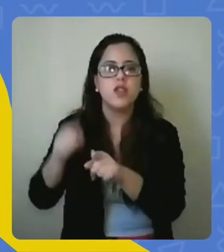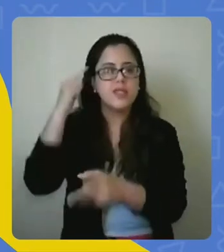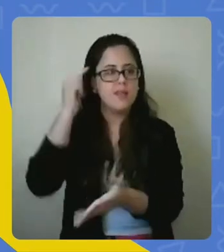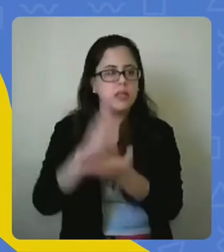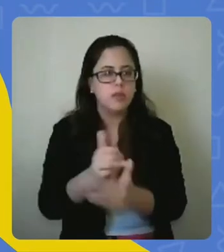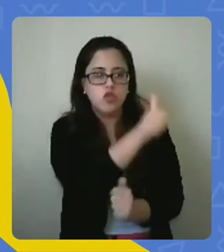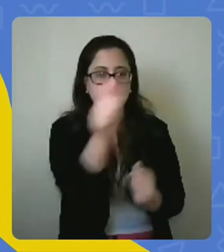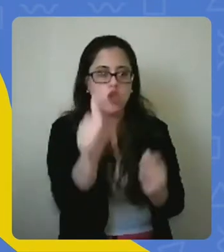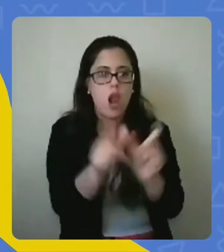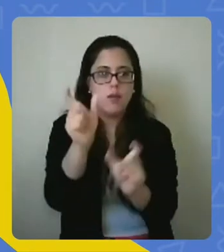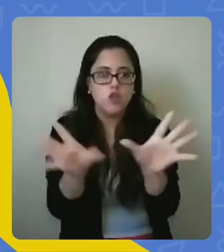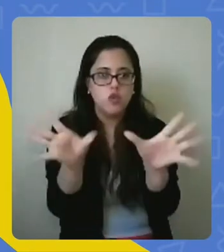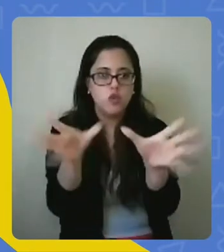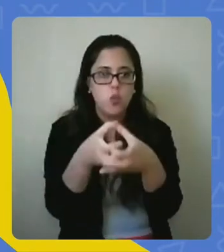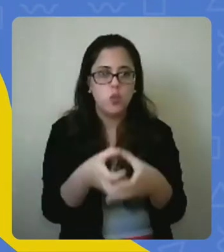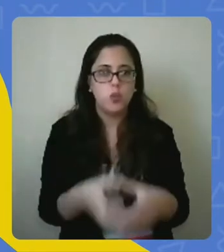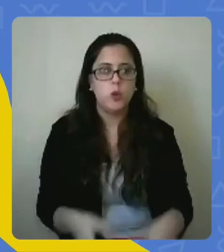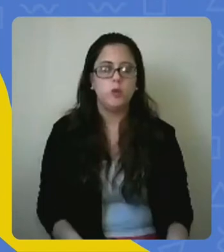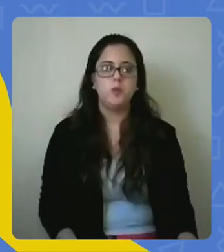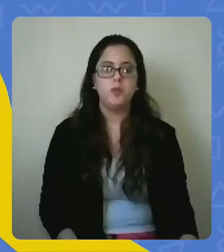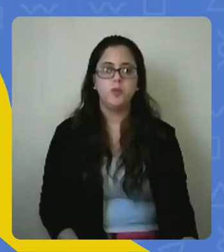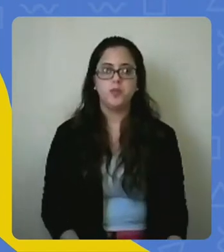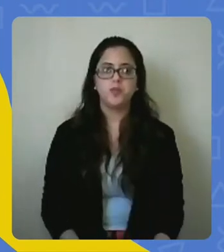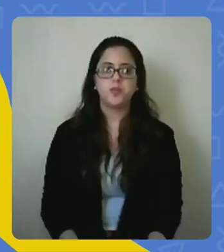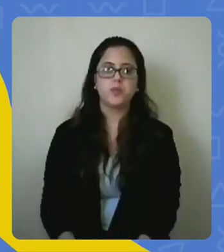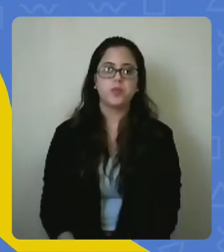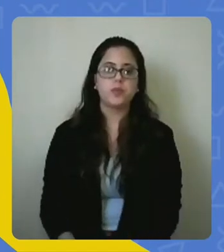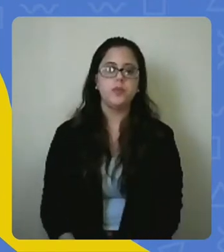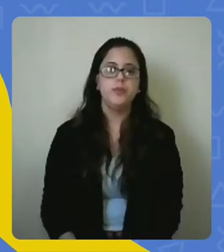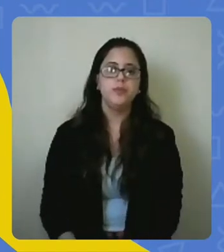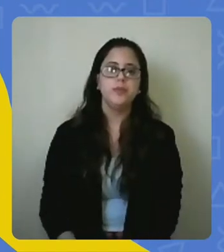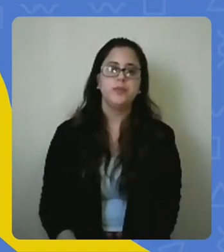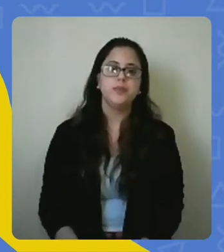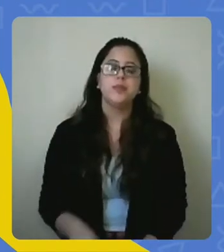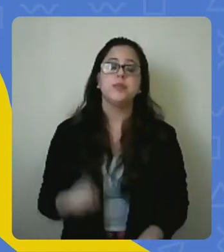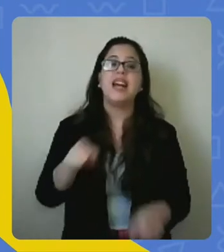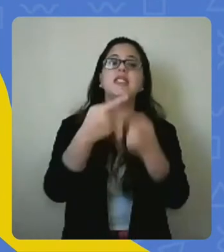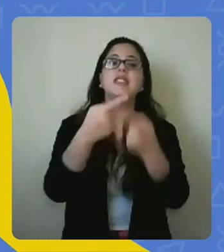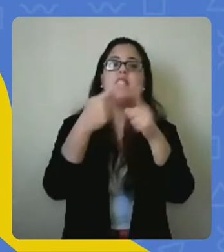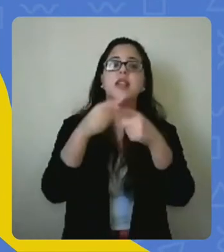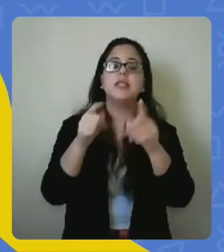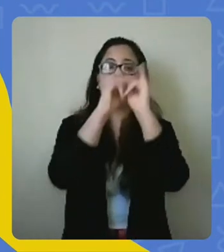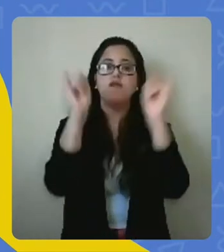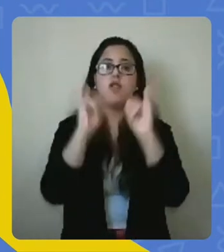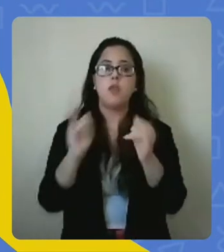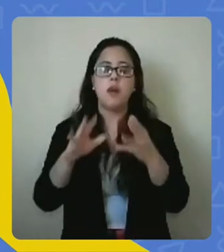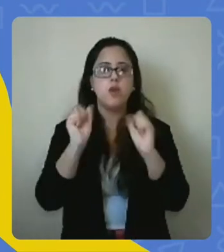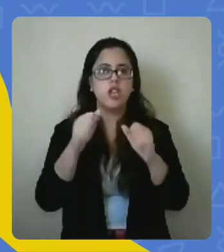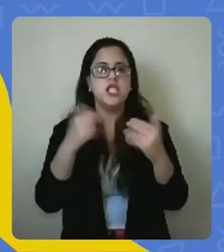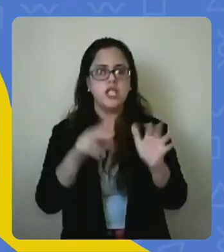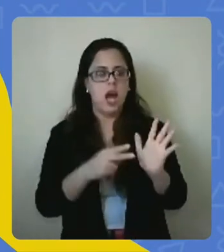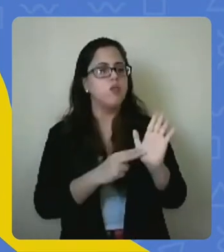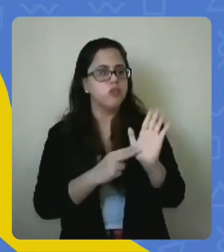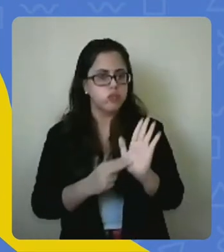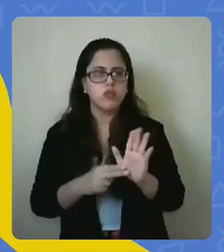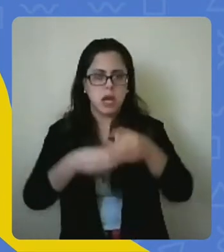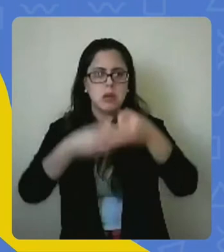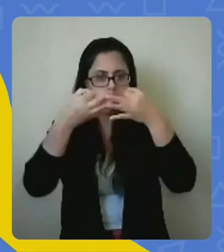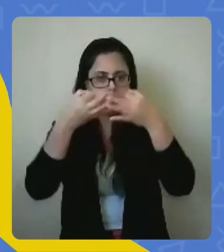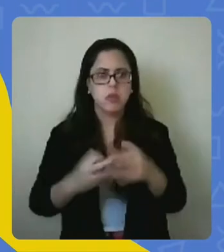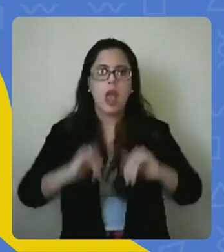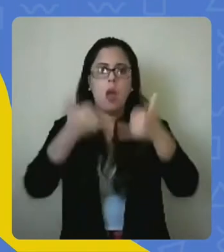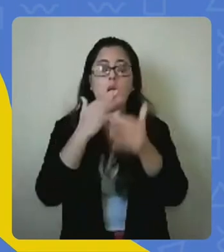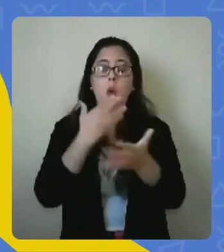grupo, ¿sí? Hay distintas maneras de enriquecer el juego, que esto puede ser que una vez que termino, ¿no?, tengo